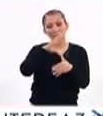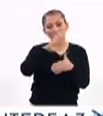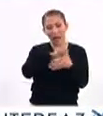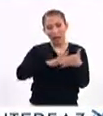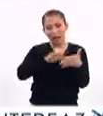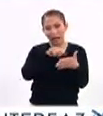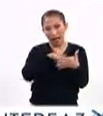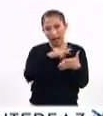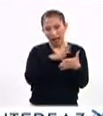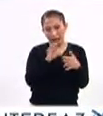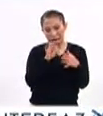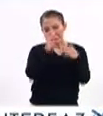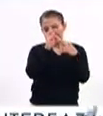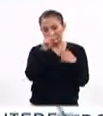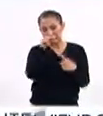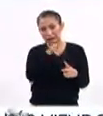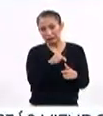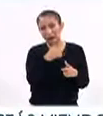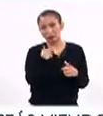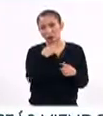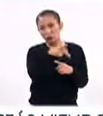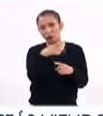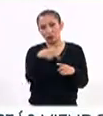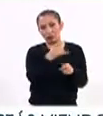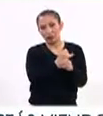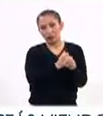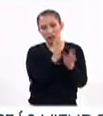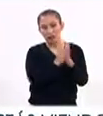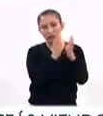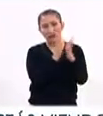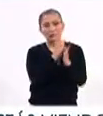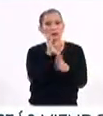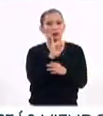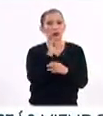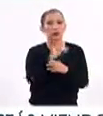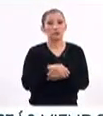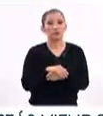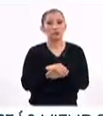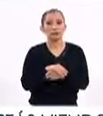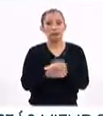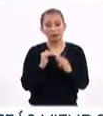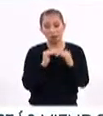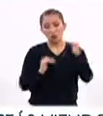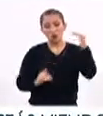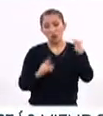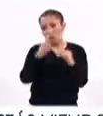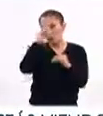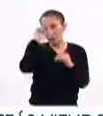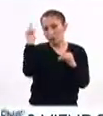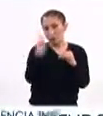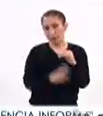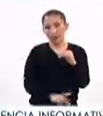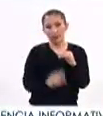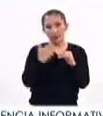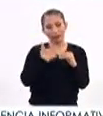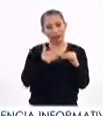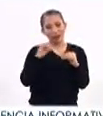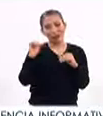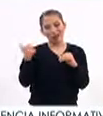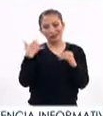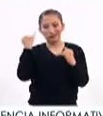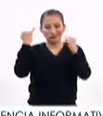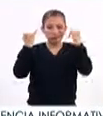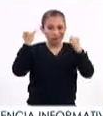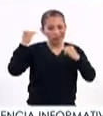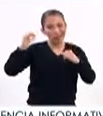ahí donde resaltaste tú en tu trabajo la participación de las mujeres, pues esta brecha es mucho más amplia y cuenta con otra serie